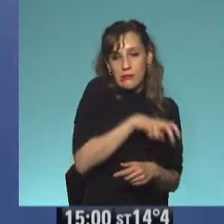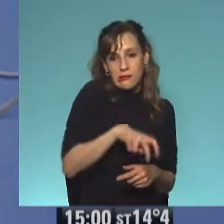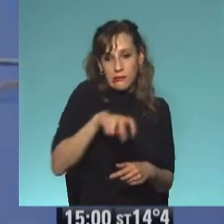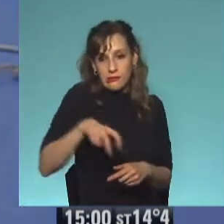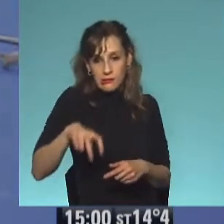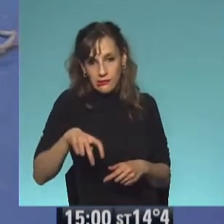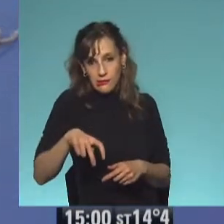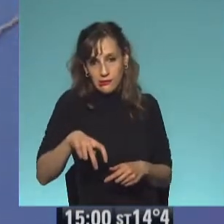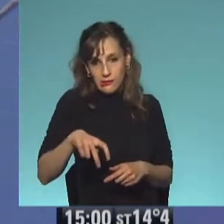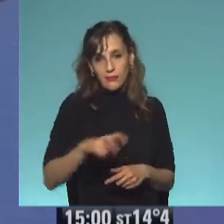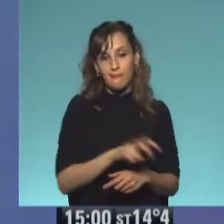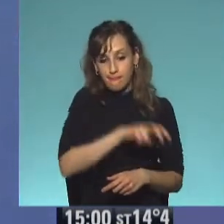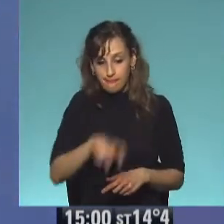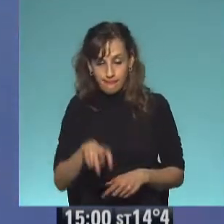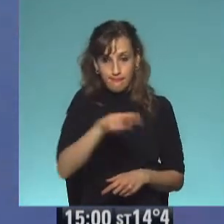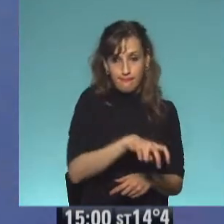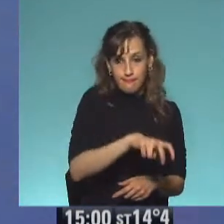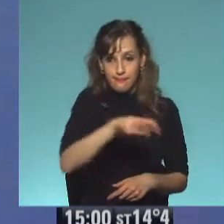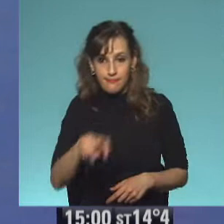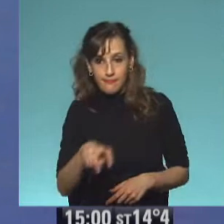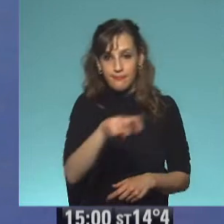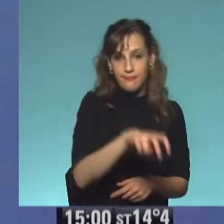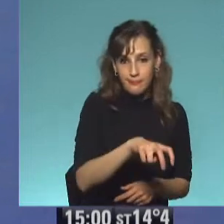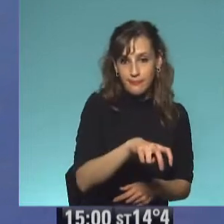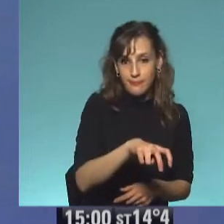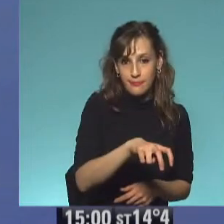costado cuando llegó el tercero